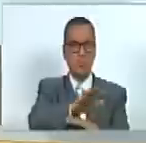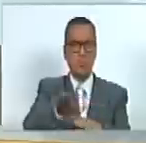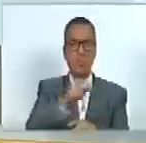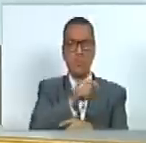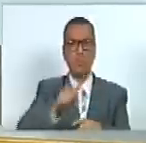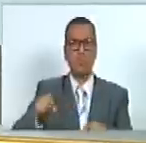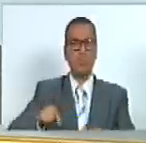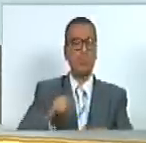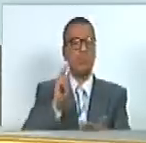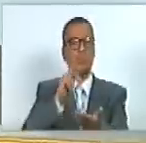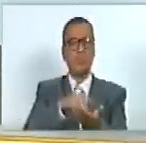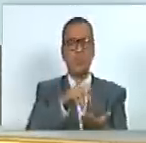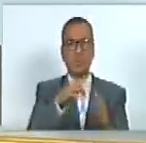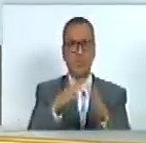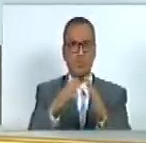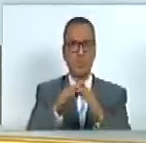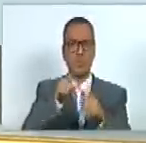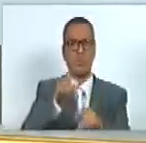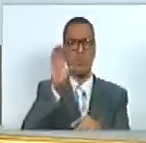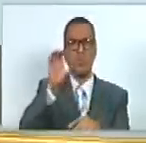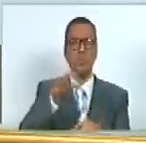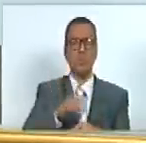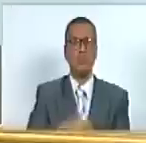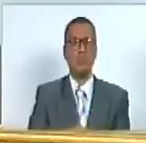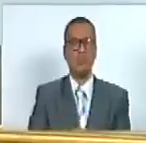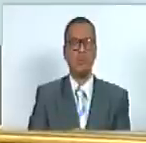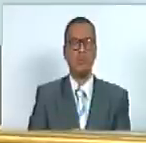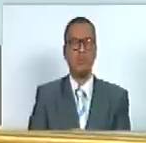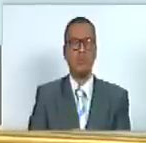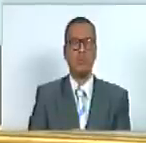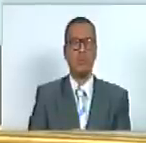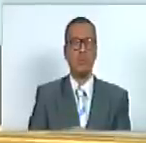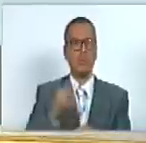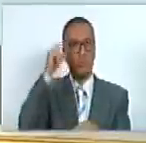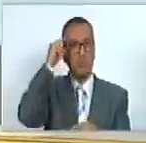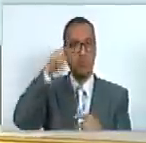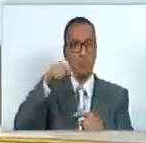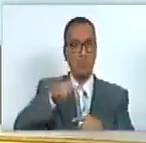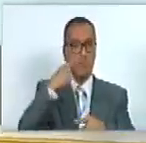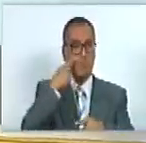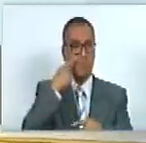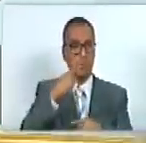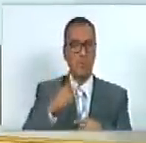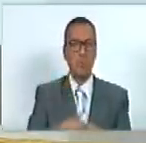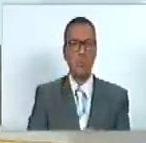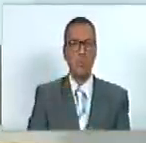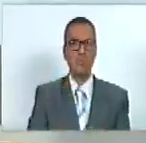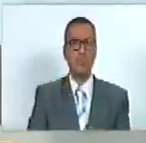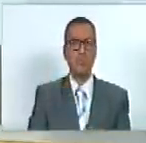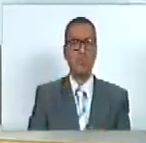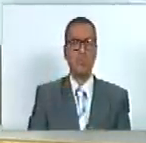gente que habita en este país. Hoy el Observatorio